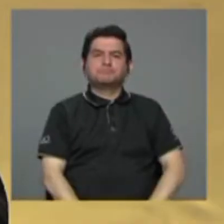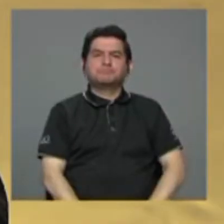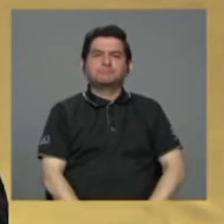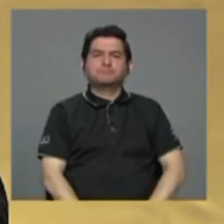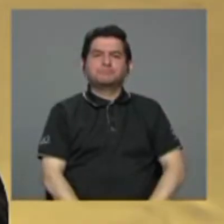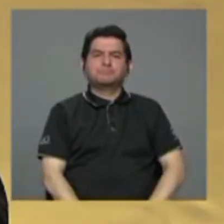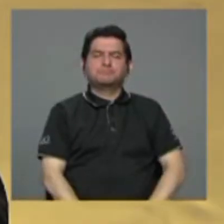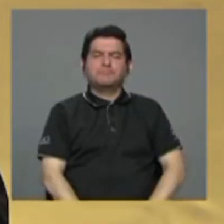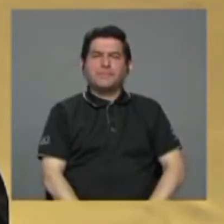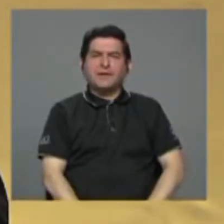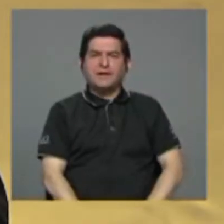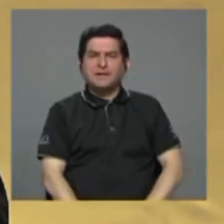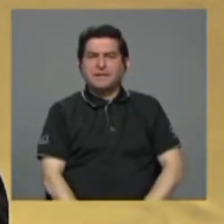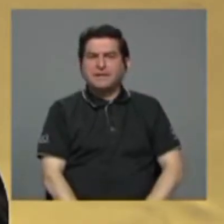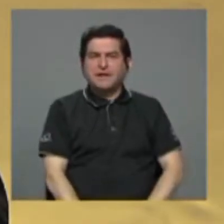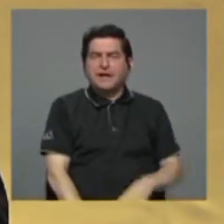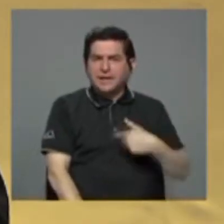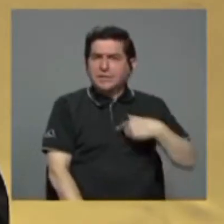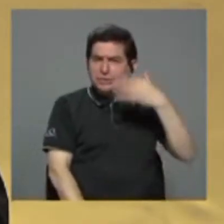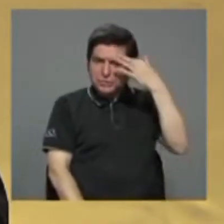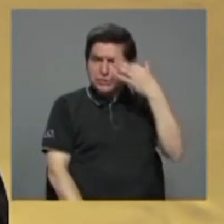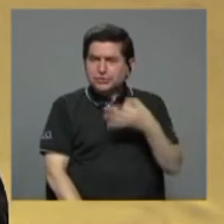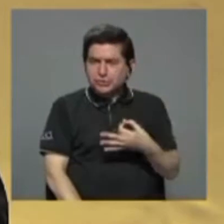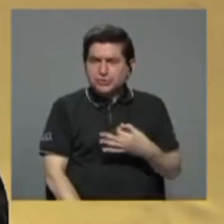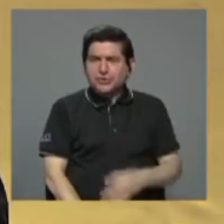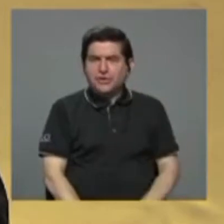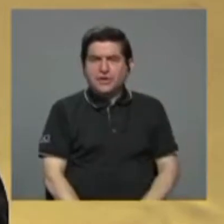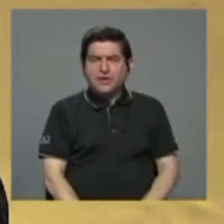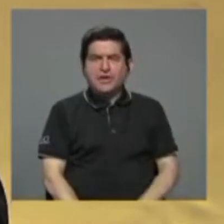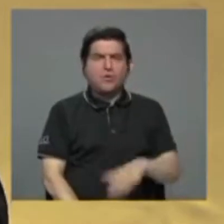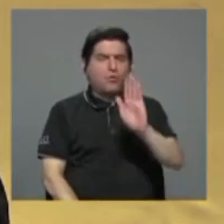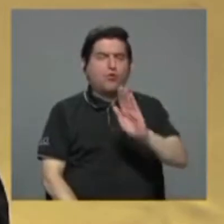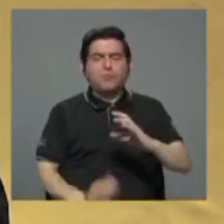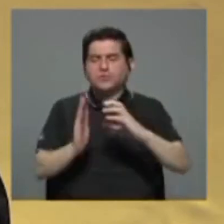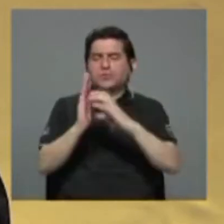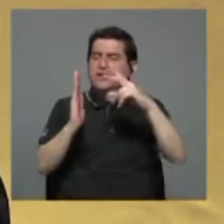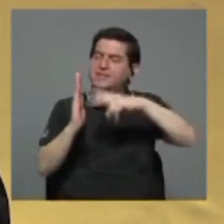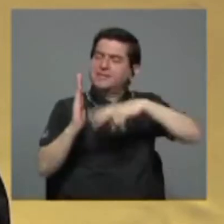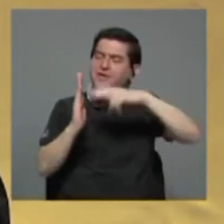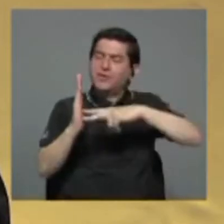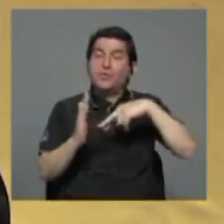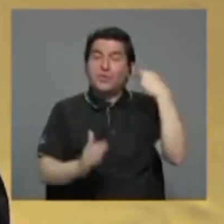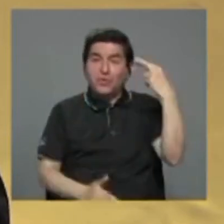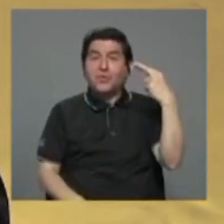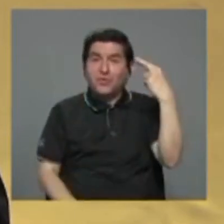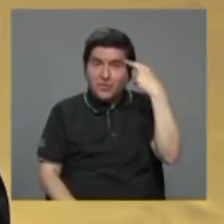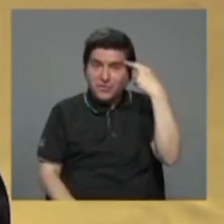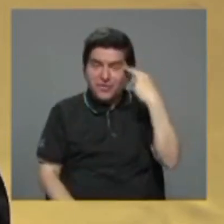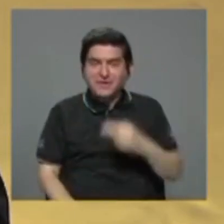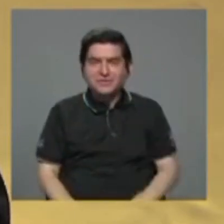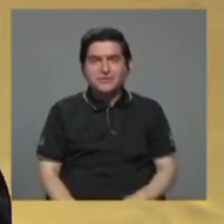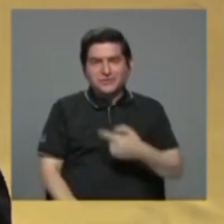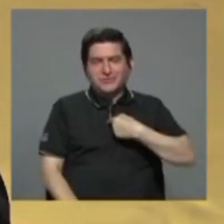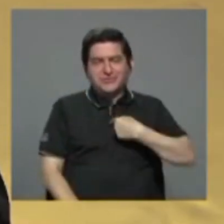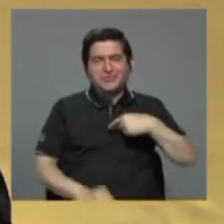Creo que, como yo había leído su artículo, eso fue el fraude que